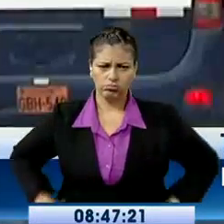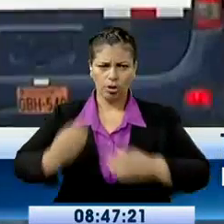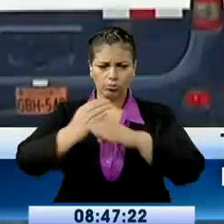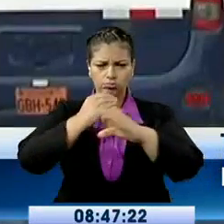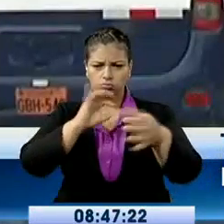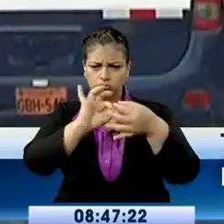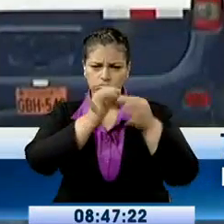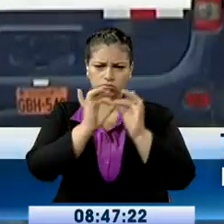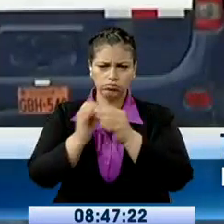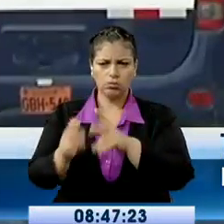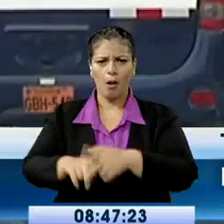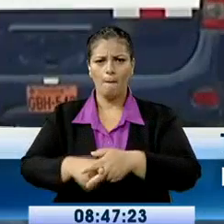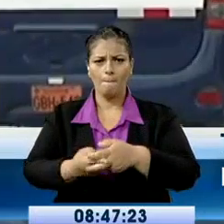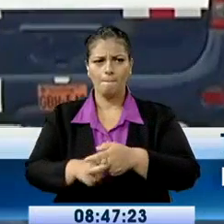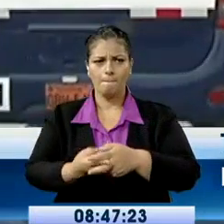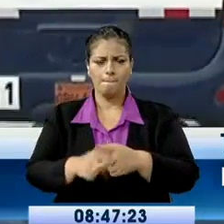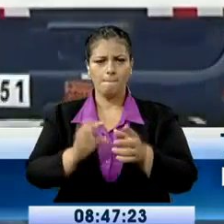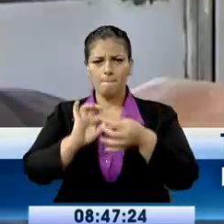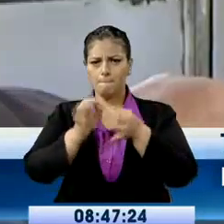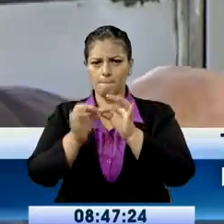pasaje?